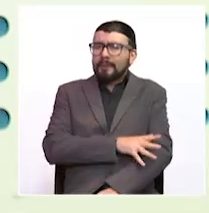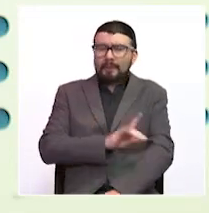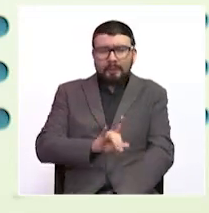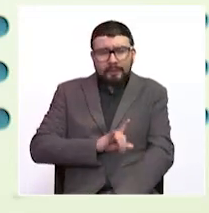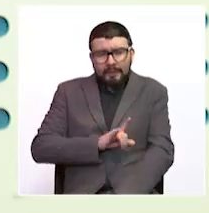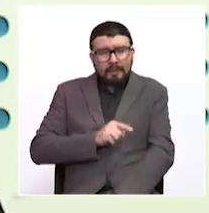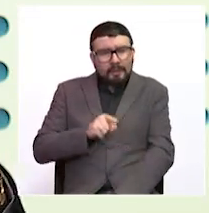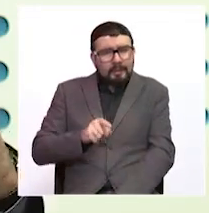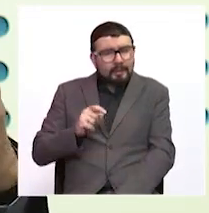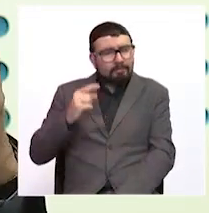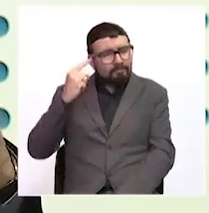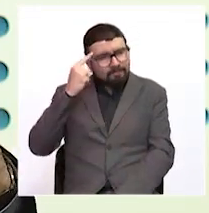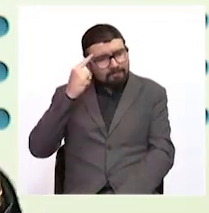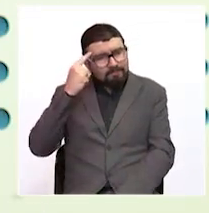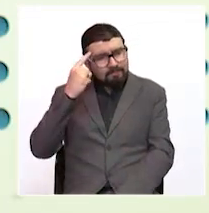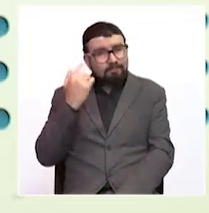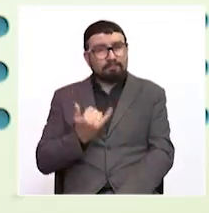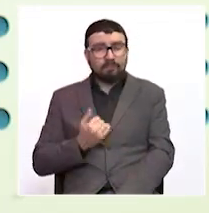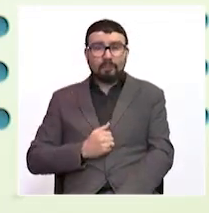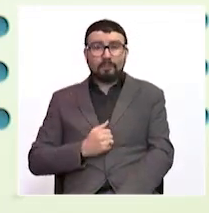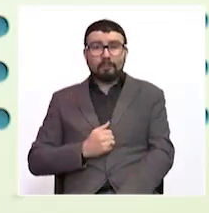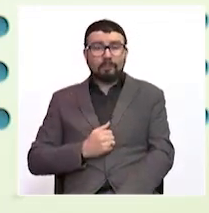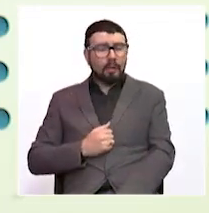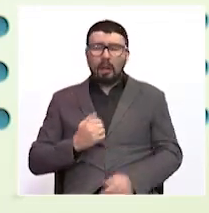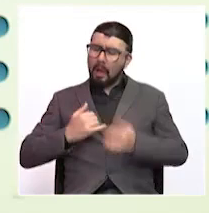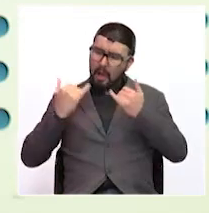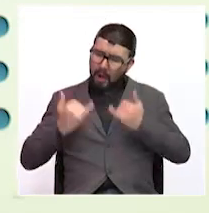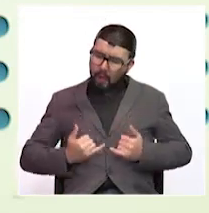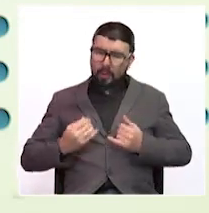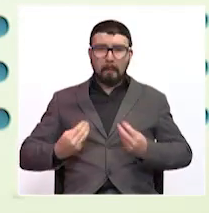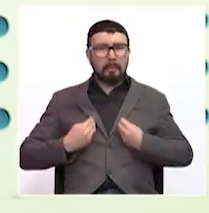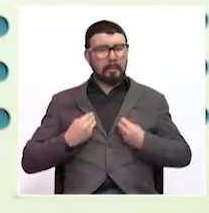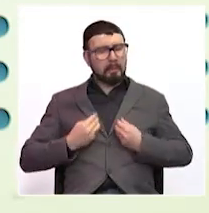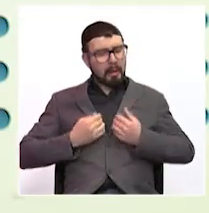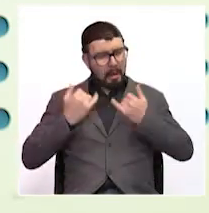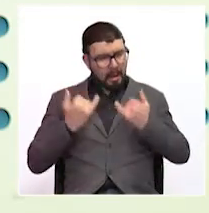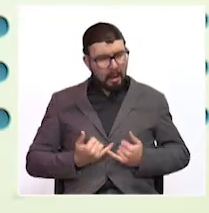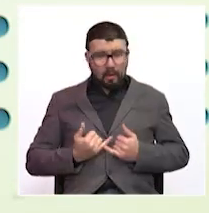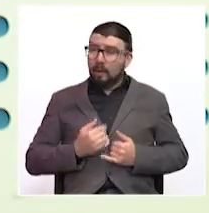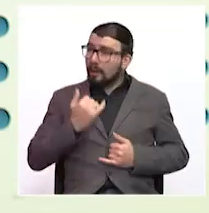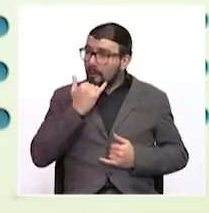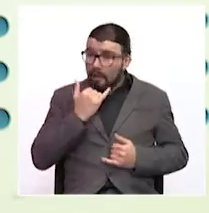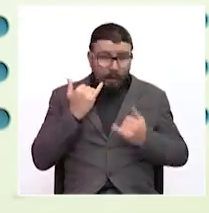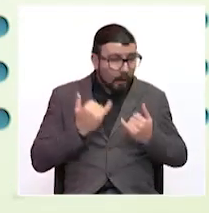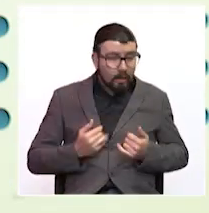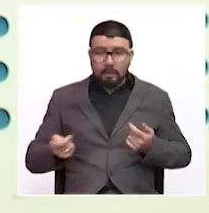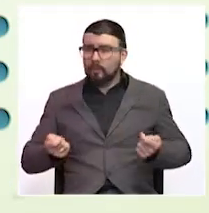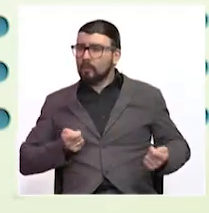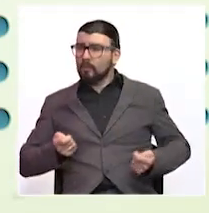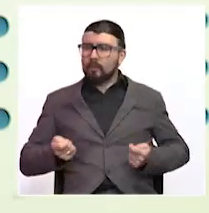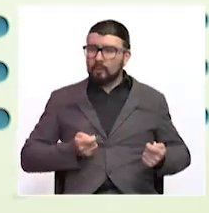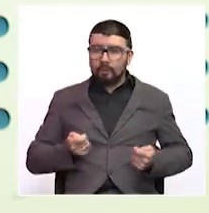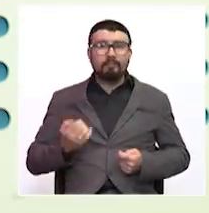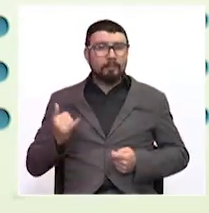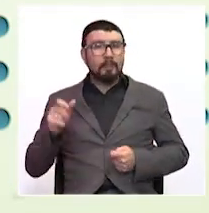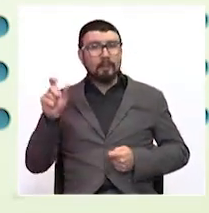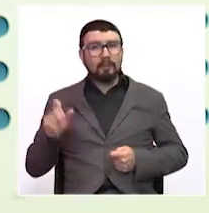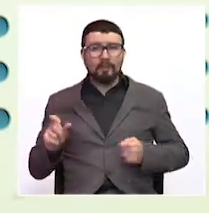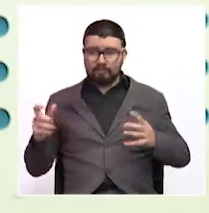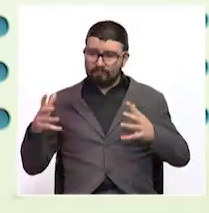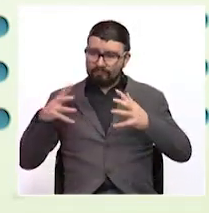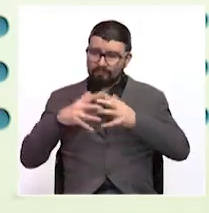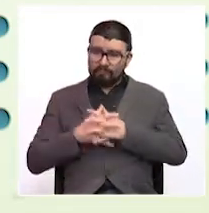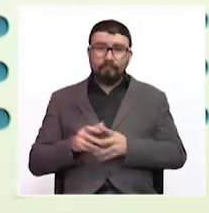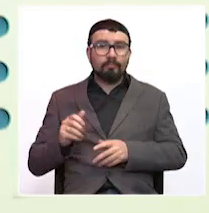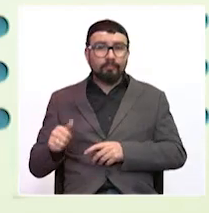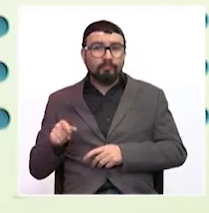solamente a través de vivir el momento actual el presente el aquí y el ahora la persona está integrada su mente en